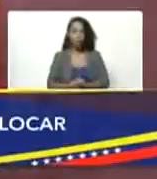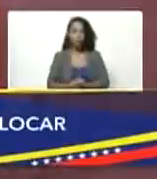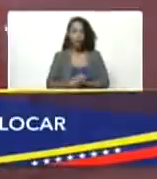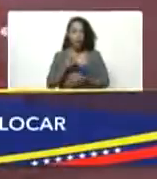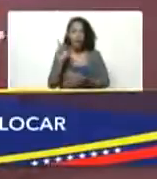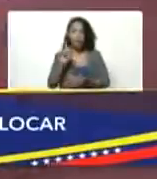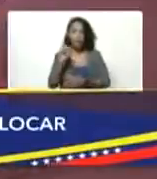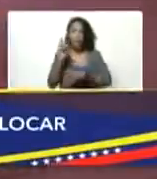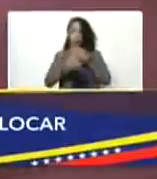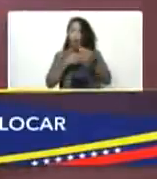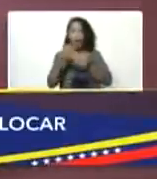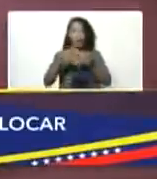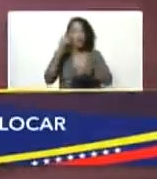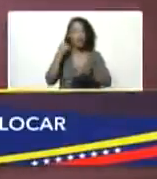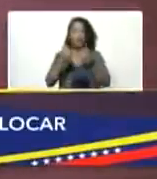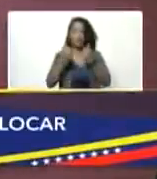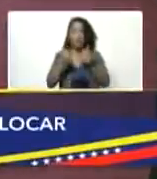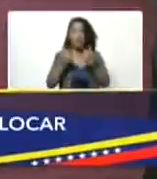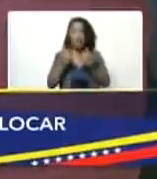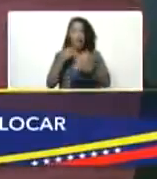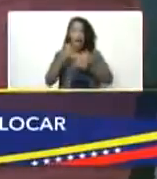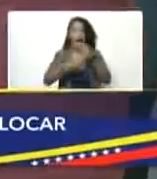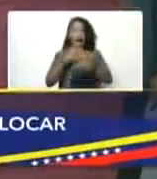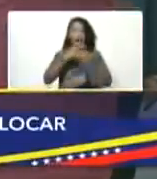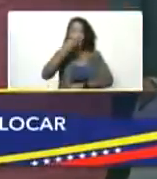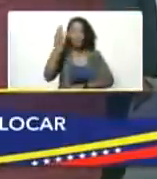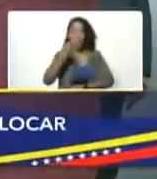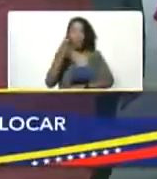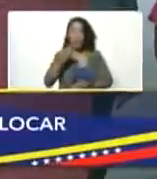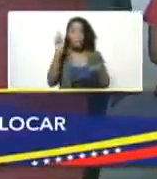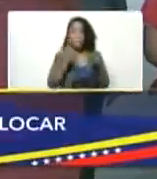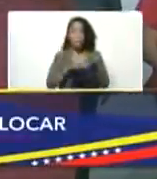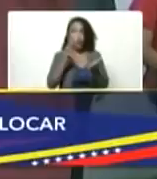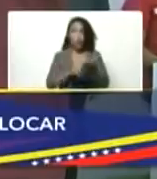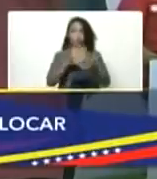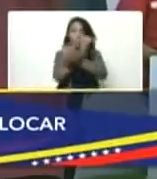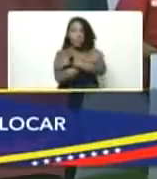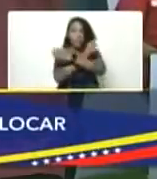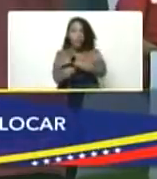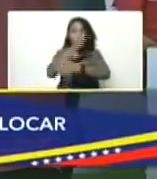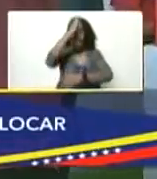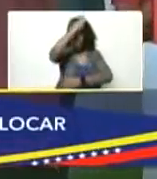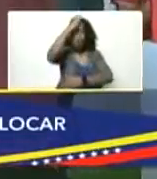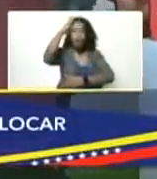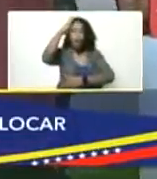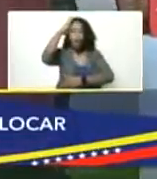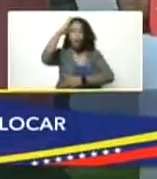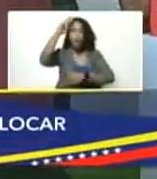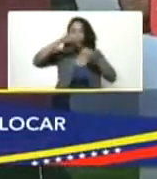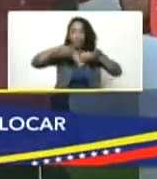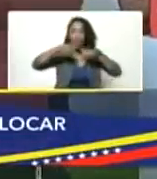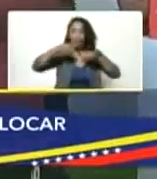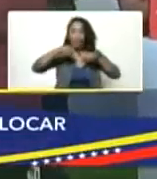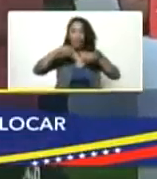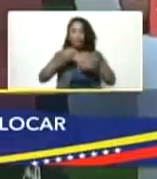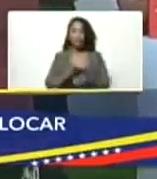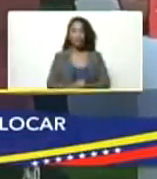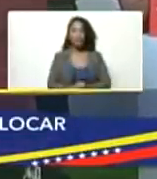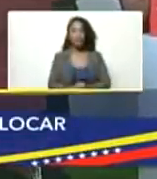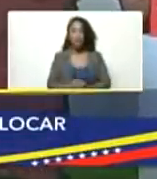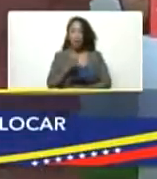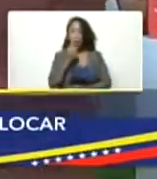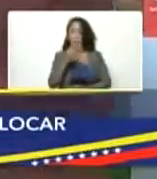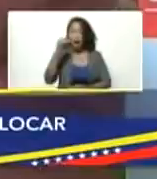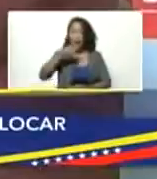Ellos no fabrican cerveza, fabrican verdades. Felicitaciones a Diosdado Cabello Rondón desde aquí. Bueno, aquí